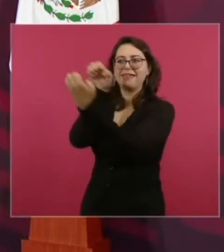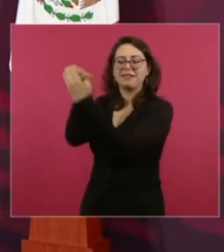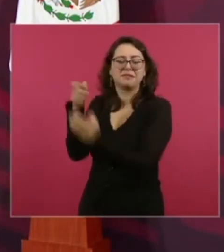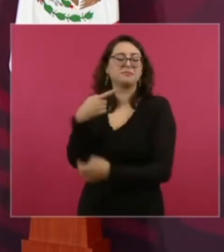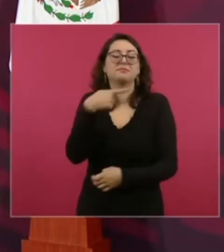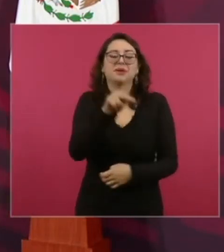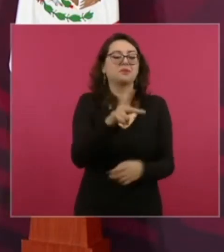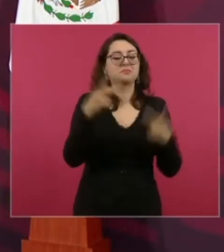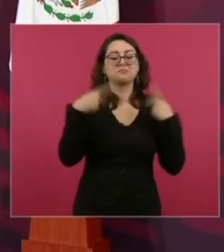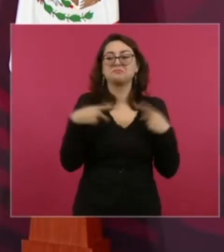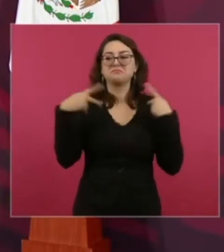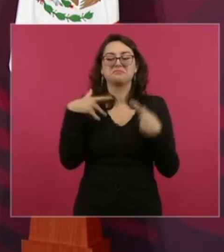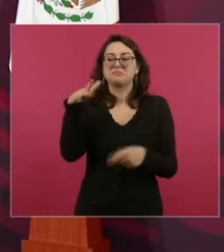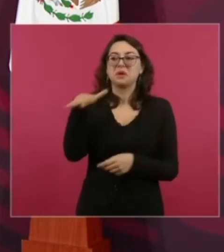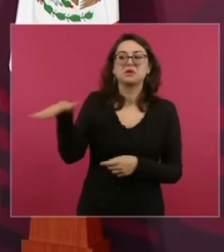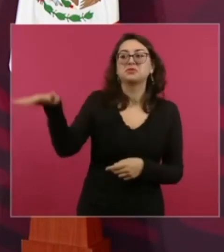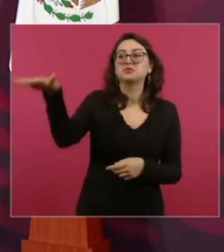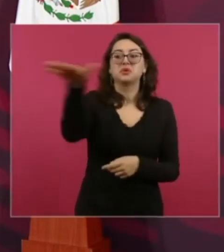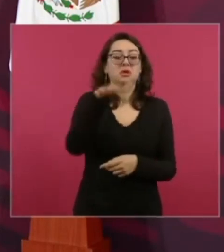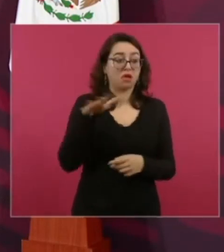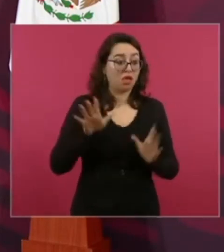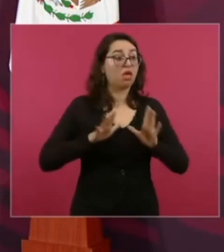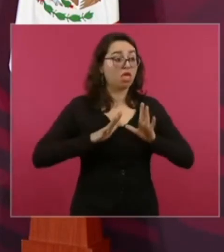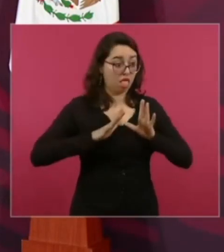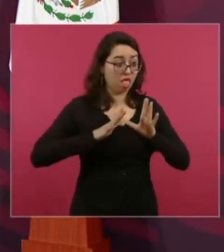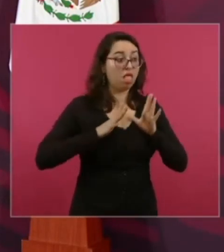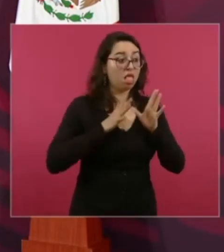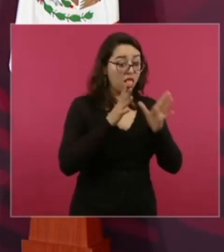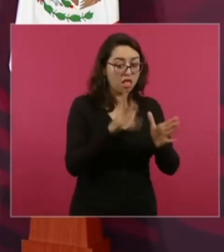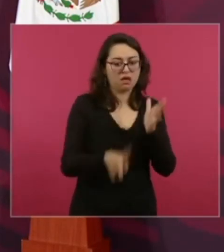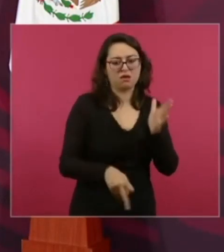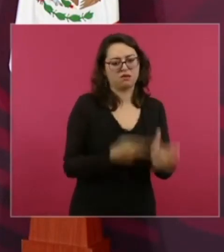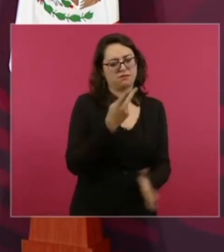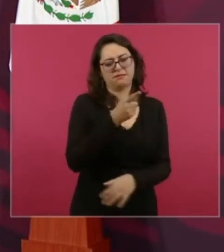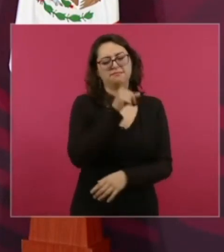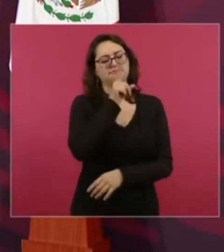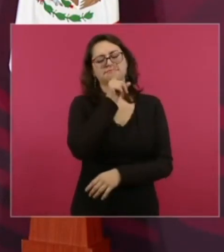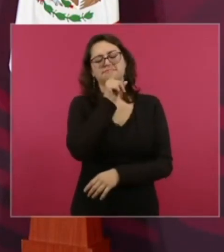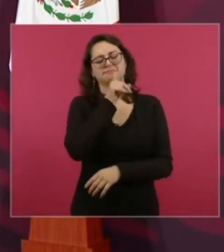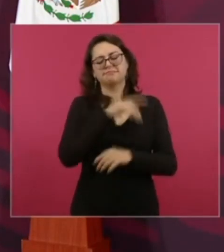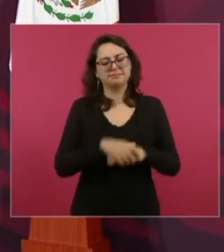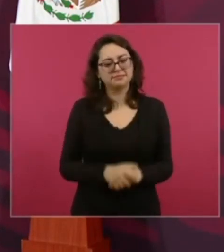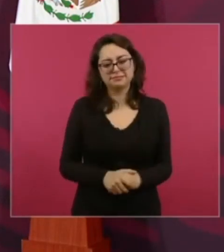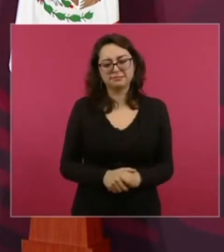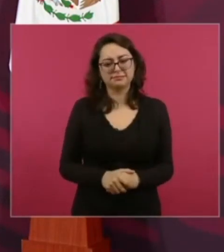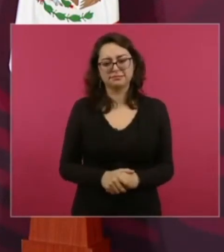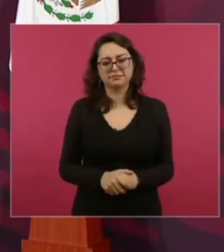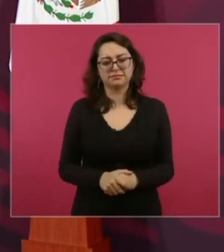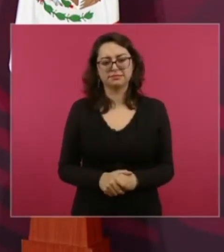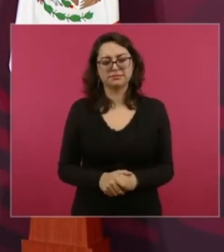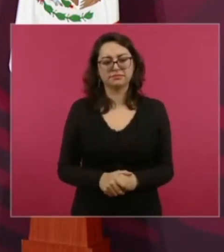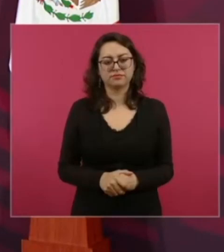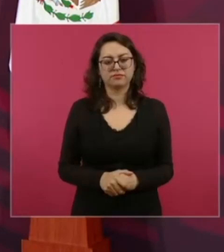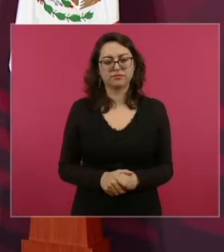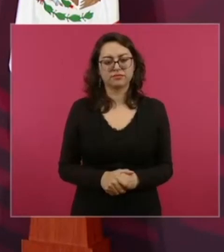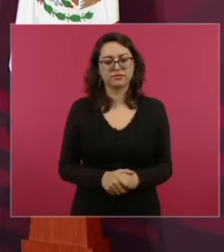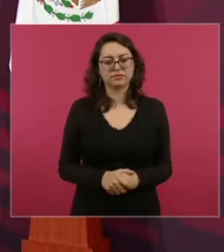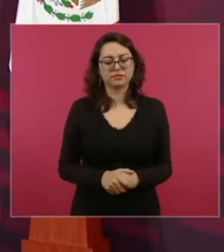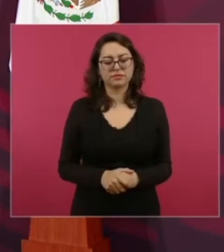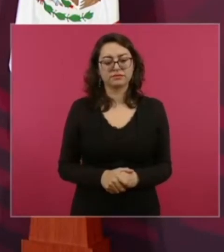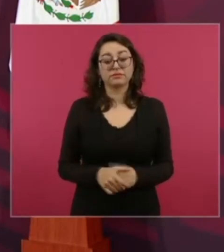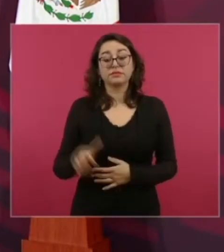engañar, es como se acuerdan de las víboras y las… ¿cómo se llama?